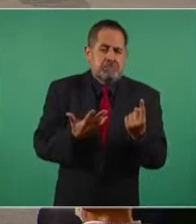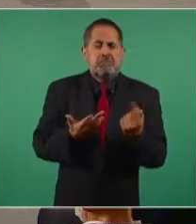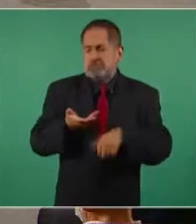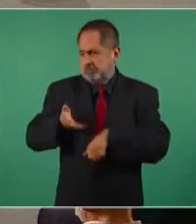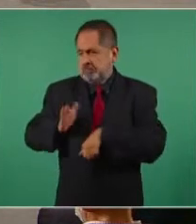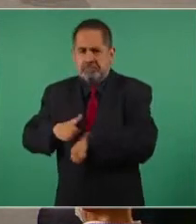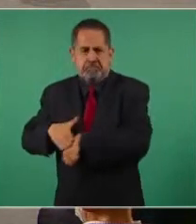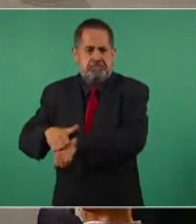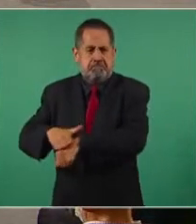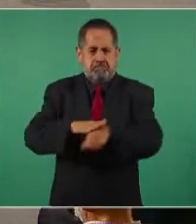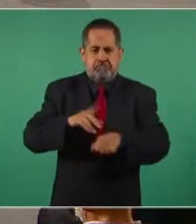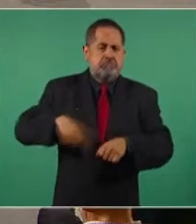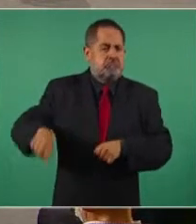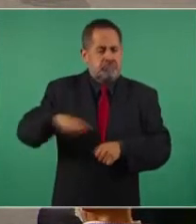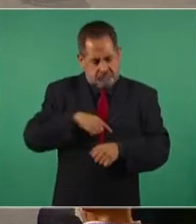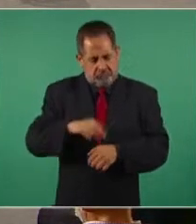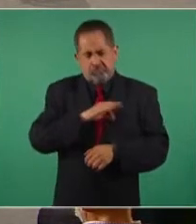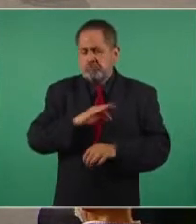crianza